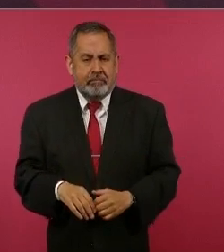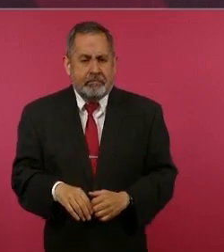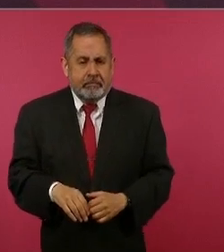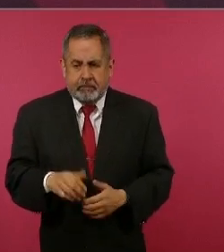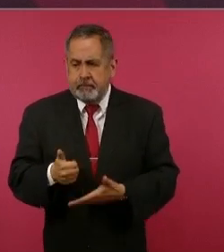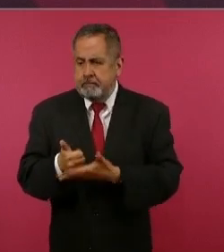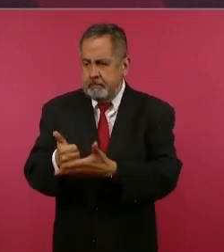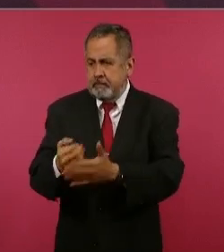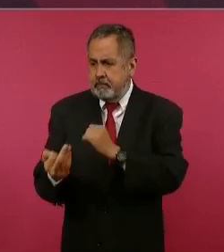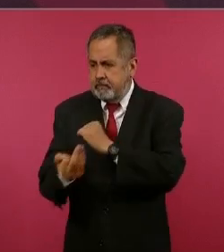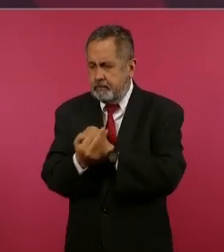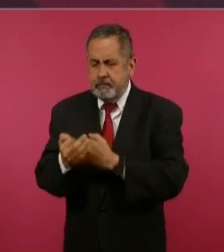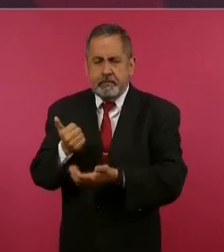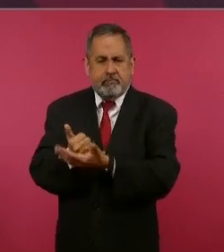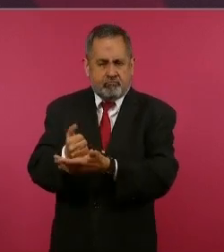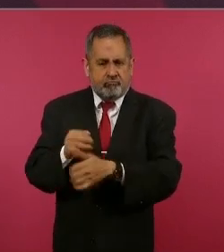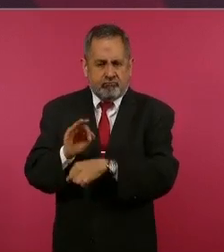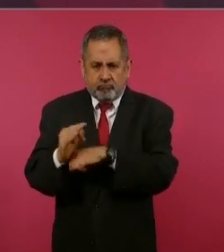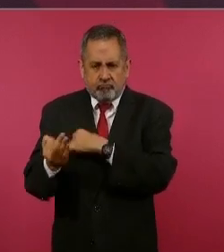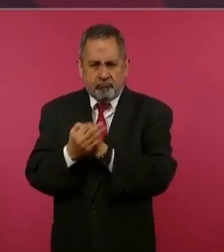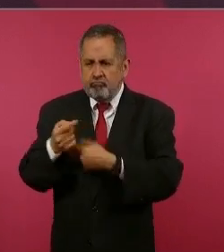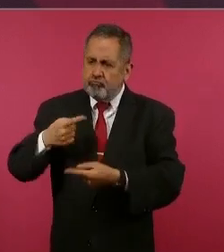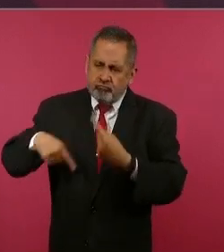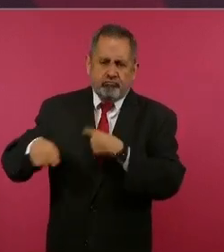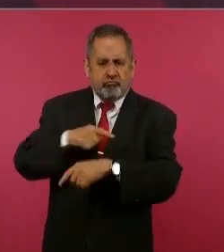había ayuda mutua, fraternidad,